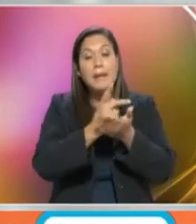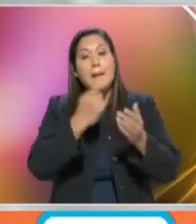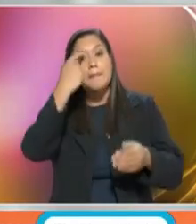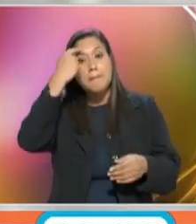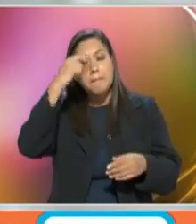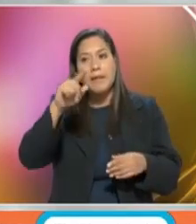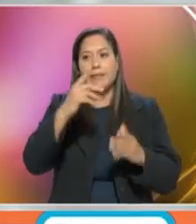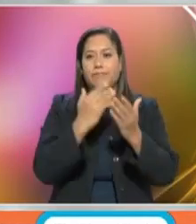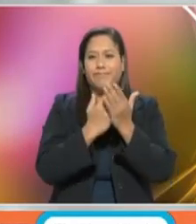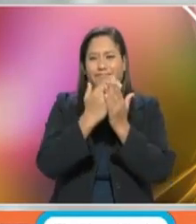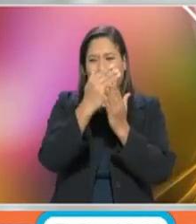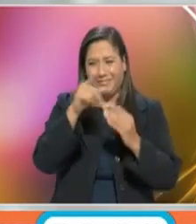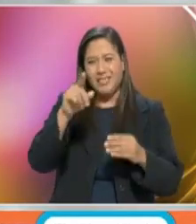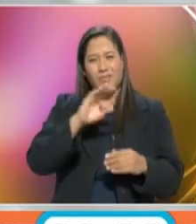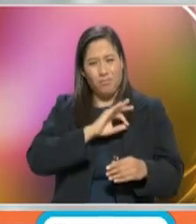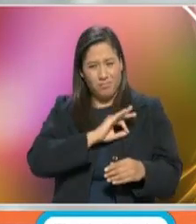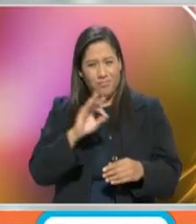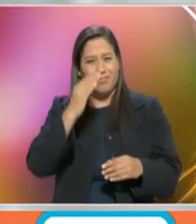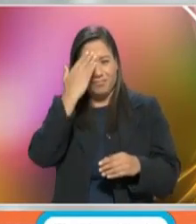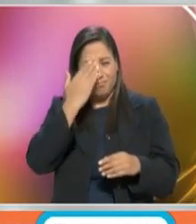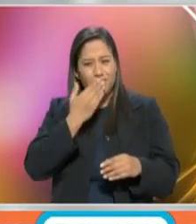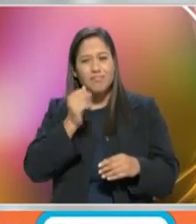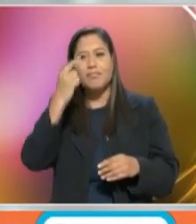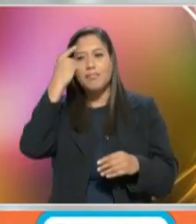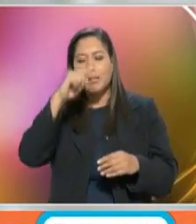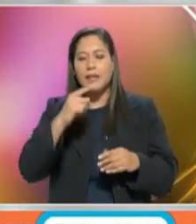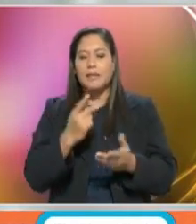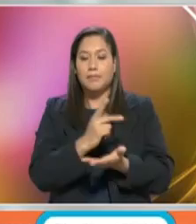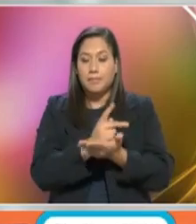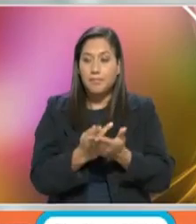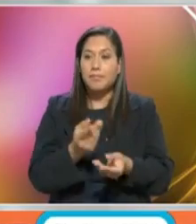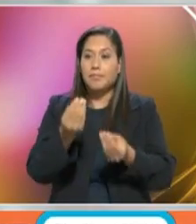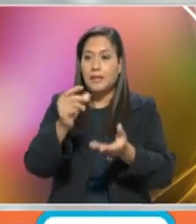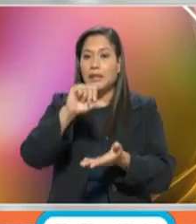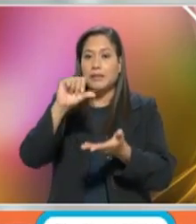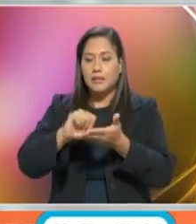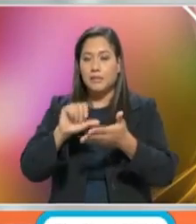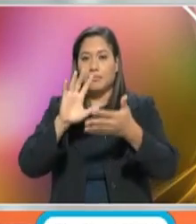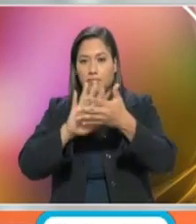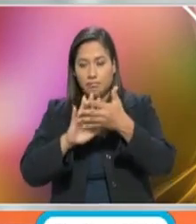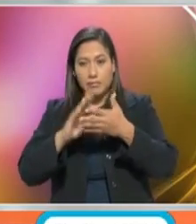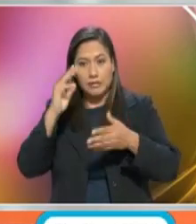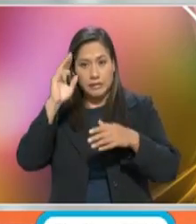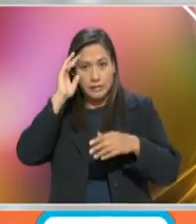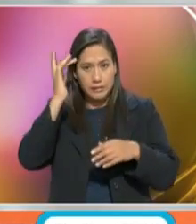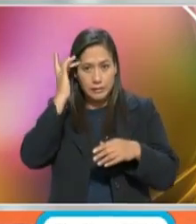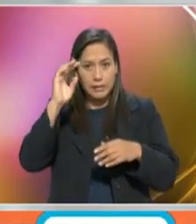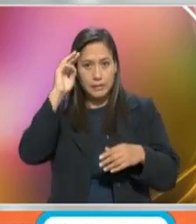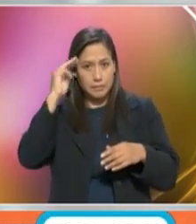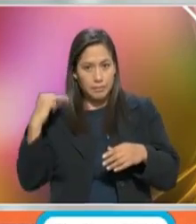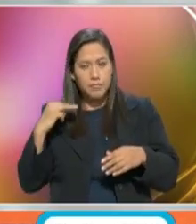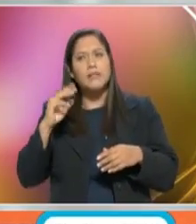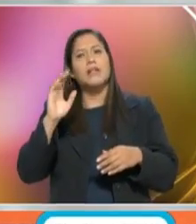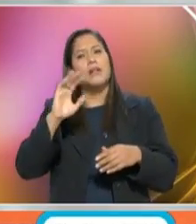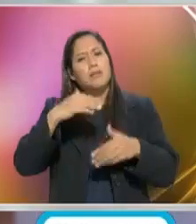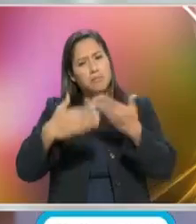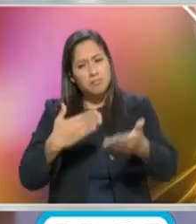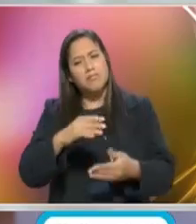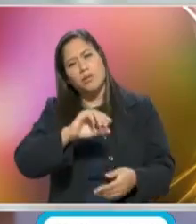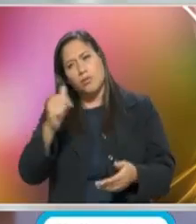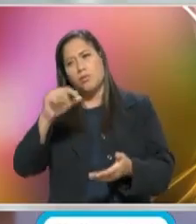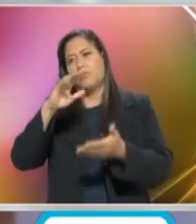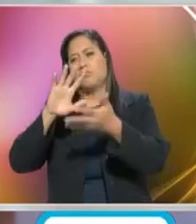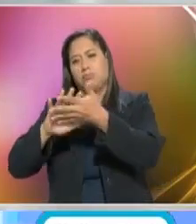para que crezca, ¿no? Para que podamos llevar no solamente la estrategia al centro de Santa Marta, Catitla, sino posteriormente a otros centros penitenciarios. Y lo que